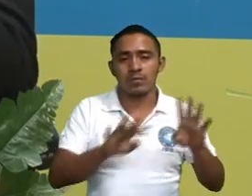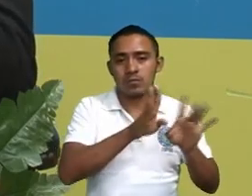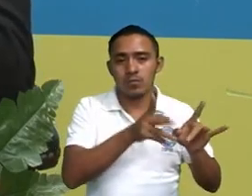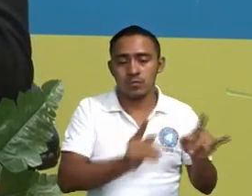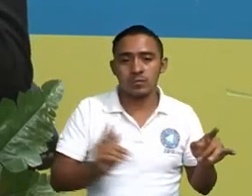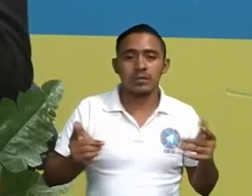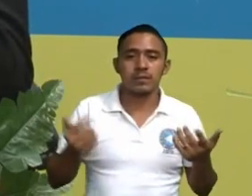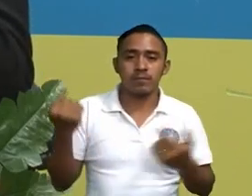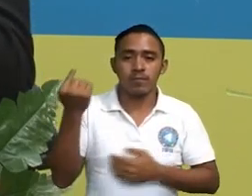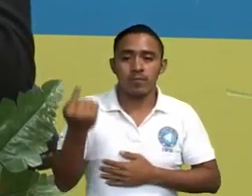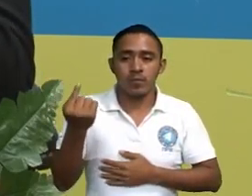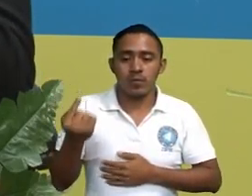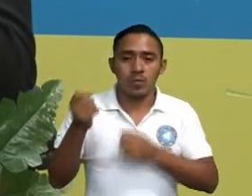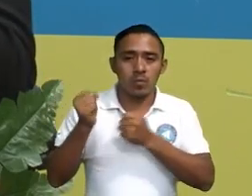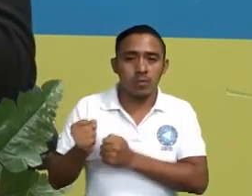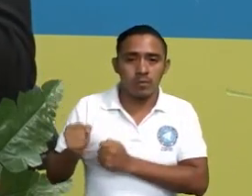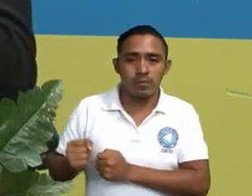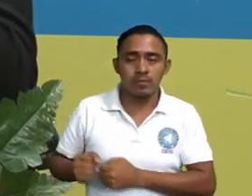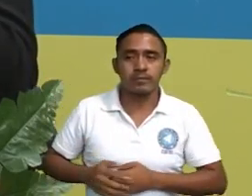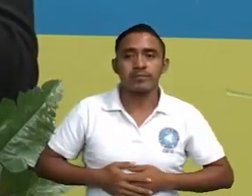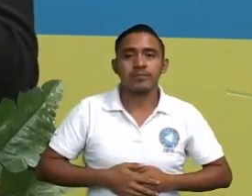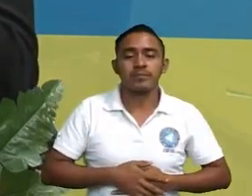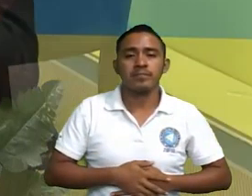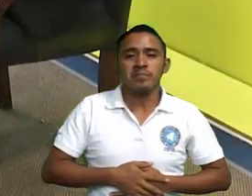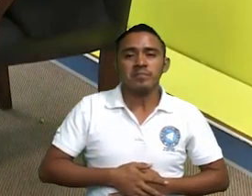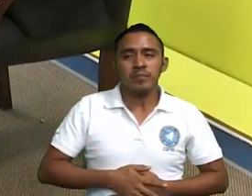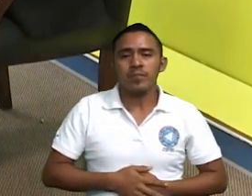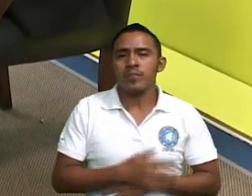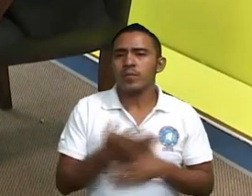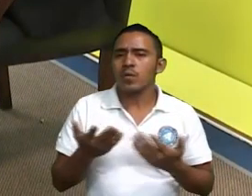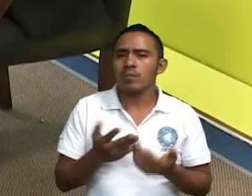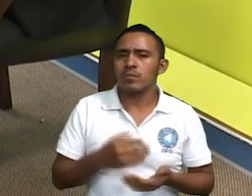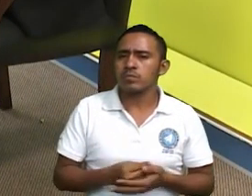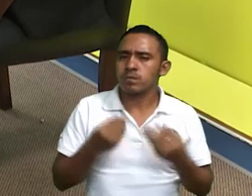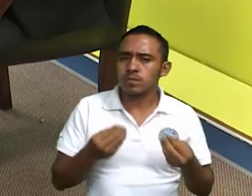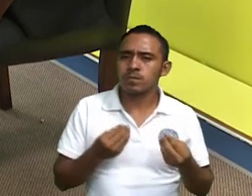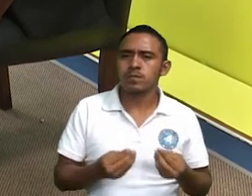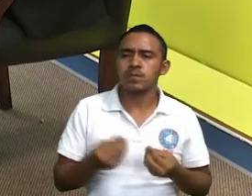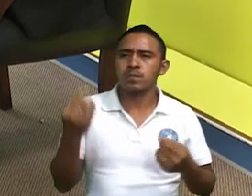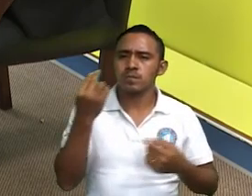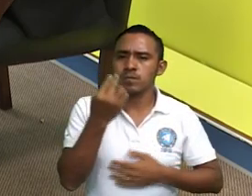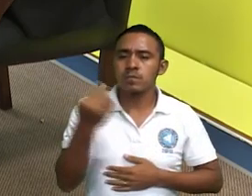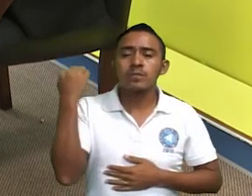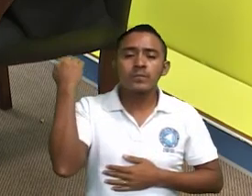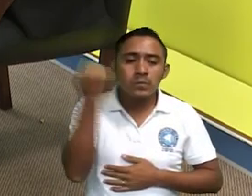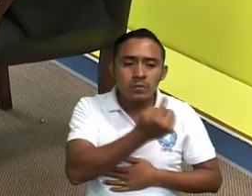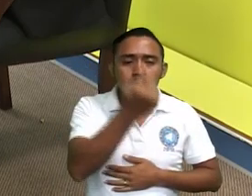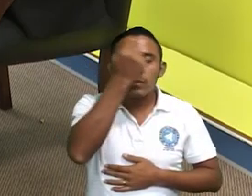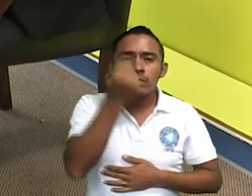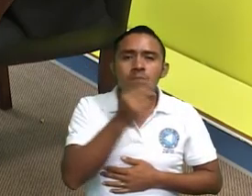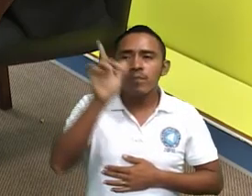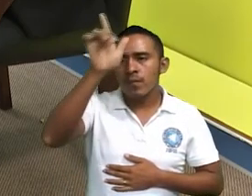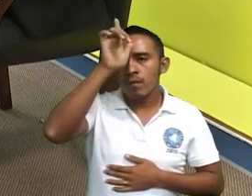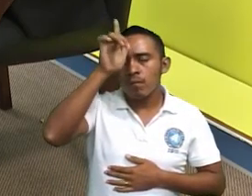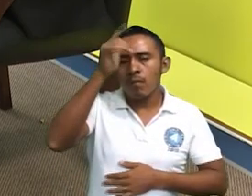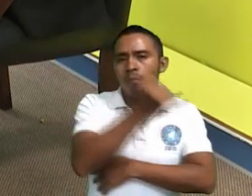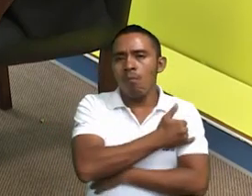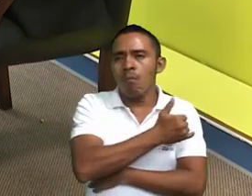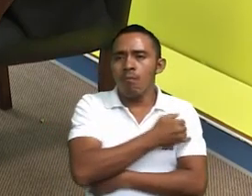biliares por cada varón que lo presenta. Ahora, ¿qué tan frecuentes son estos tipos de consultas, doctor? Por ejemplo, en el Hospital